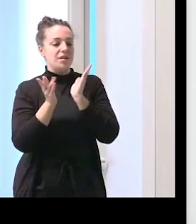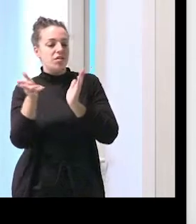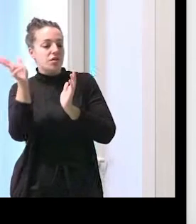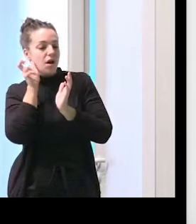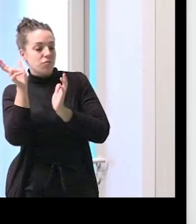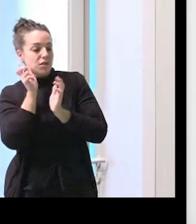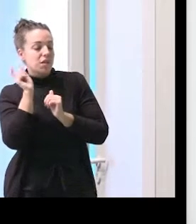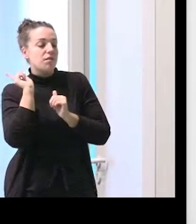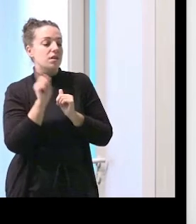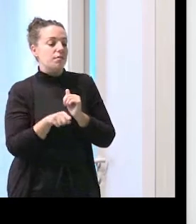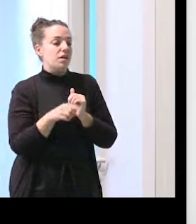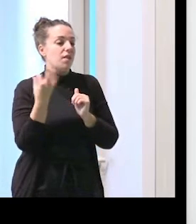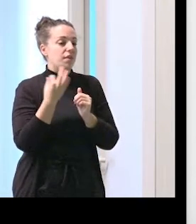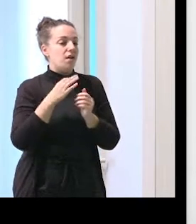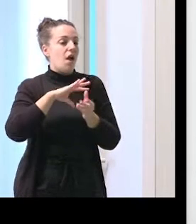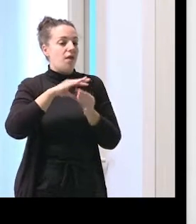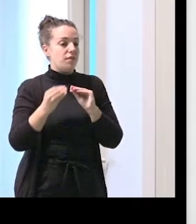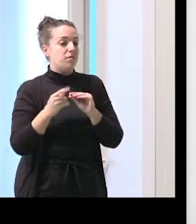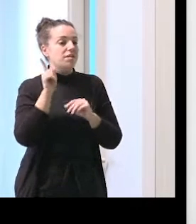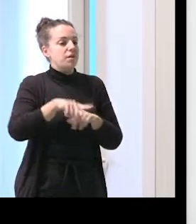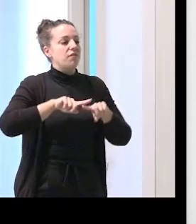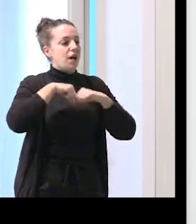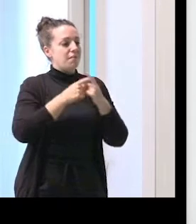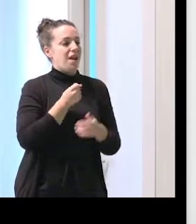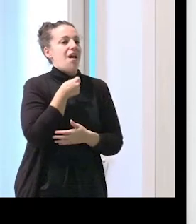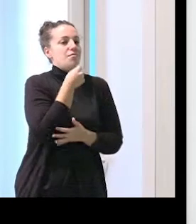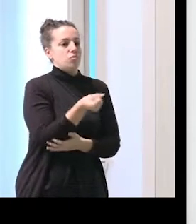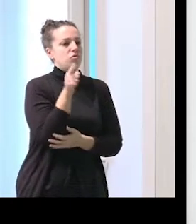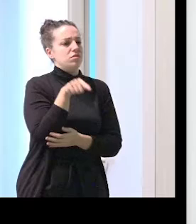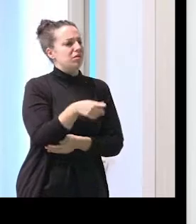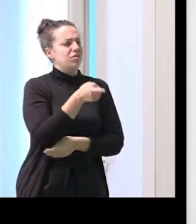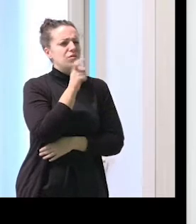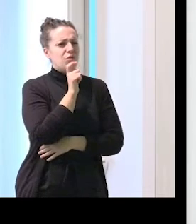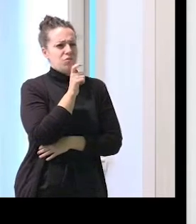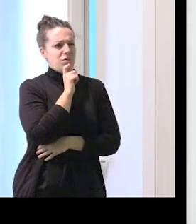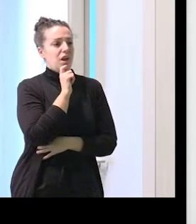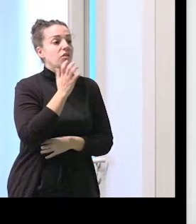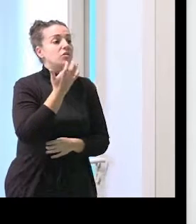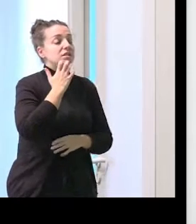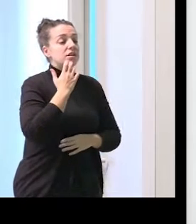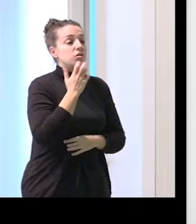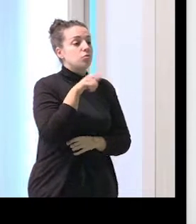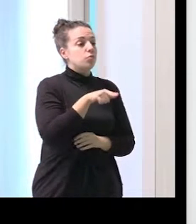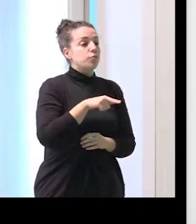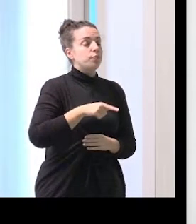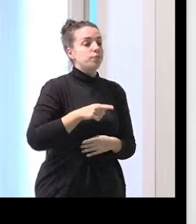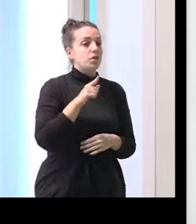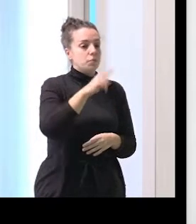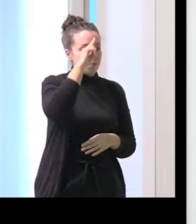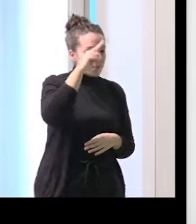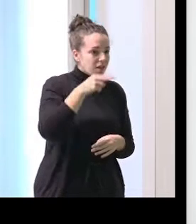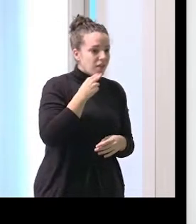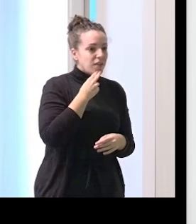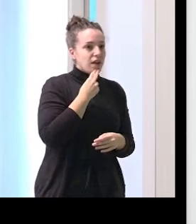la adecuación adecuada y, sobre todo, el apoyo a la familia. Es complicado cuando tú te enfrentas a un padre